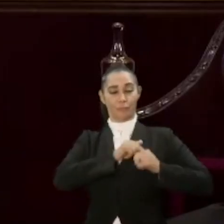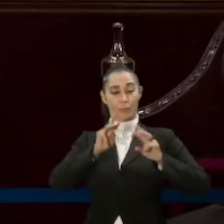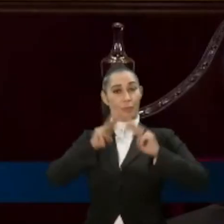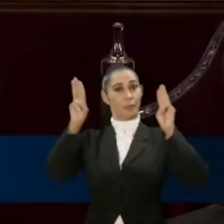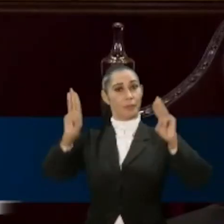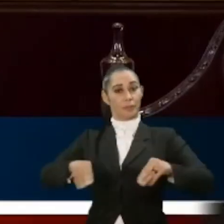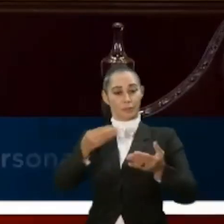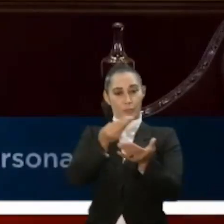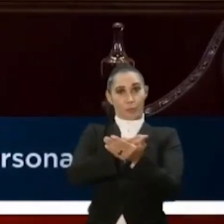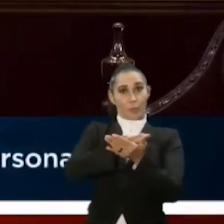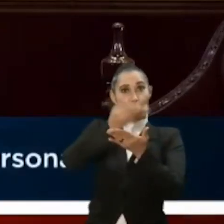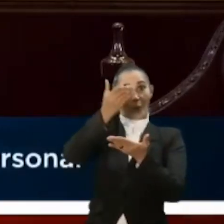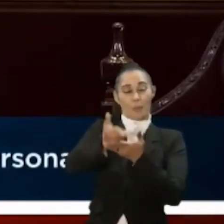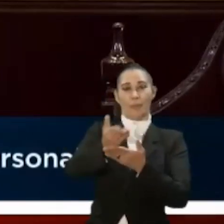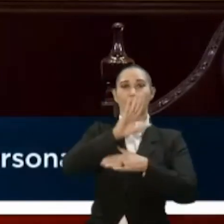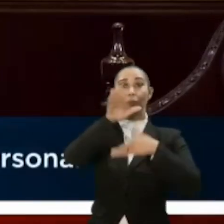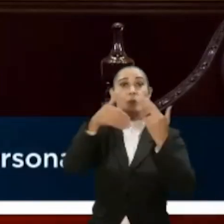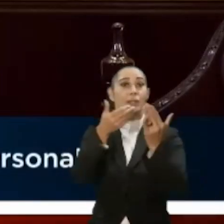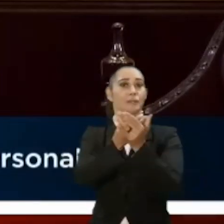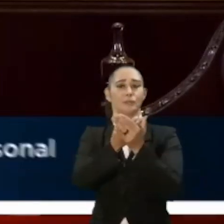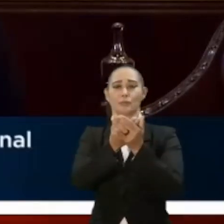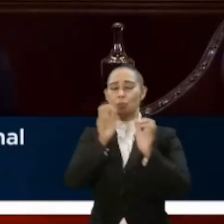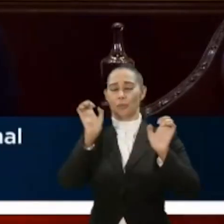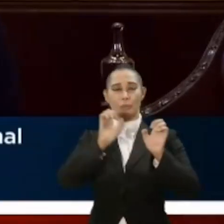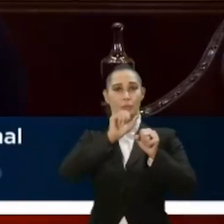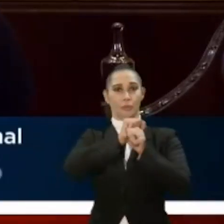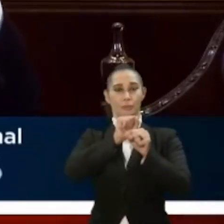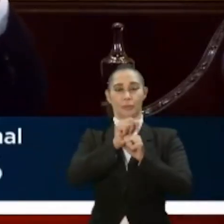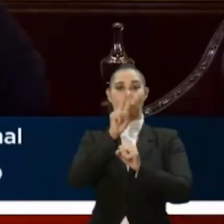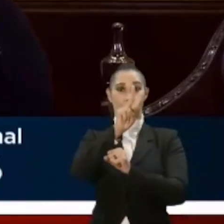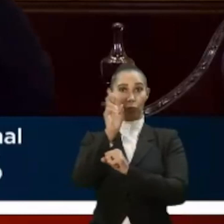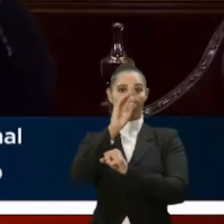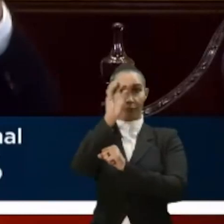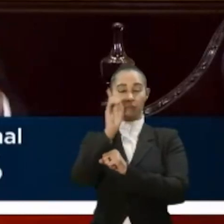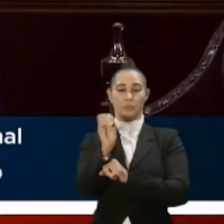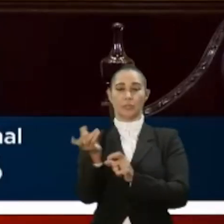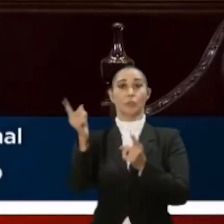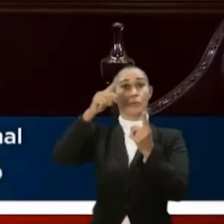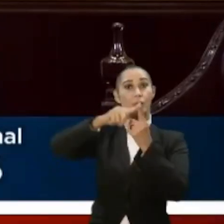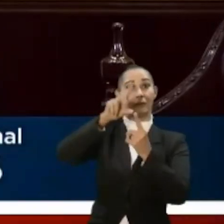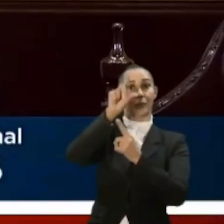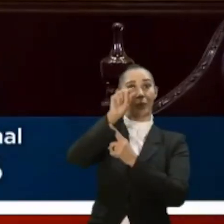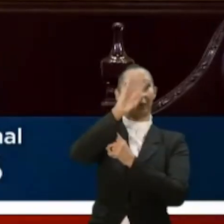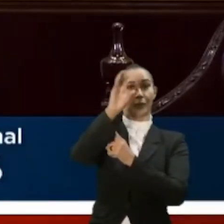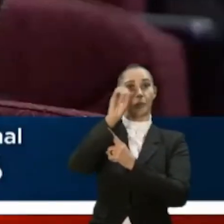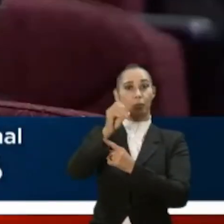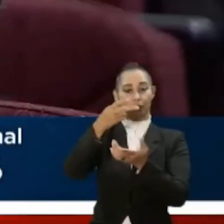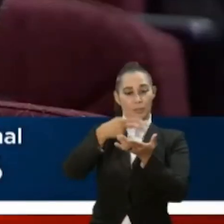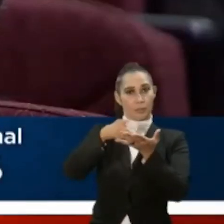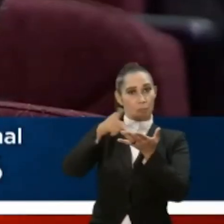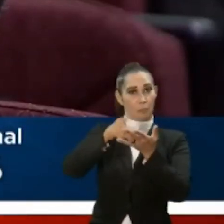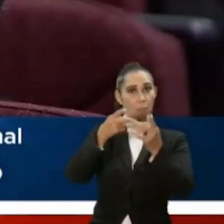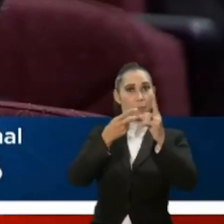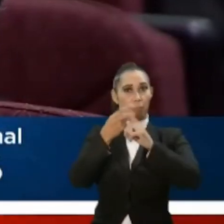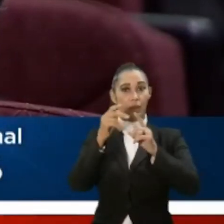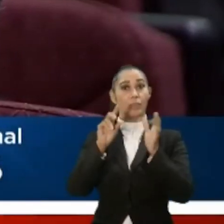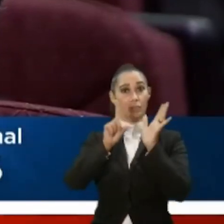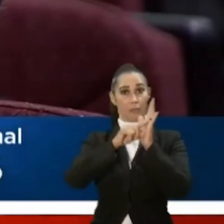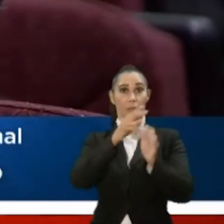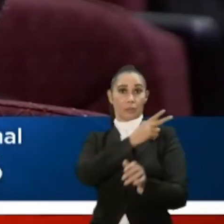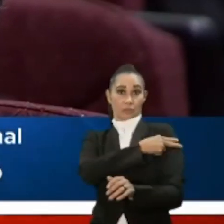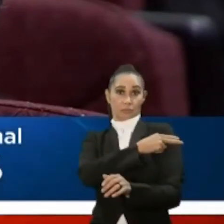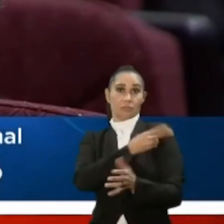un aumento salarial a todo el personal, desde un 2% hasta un 20% de su sueldo por rango, por valor